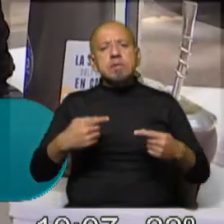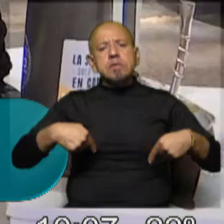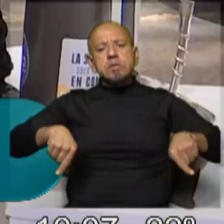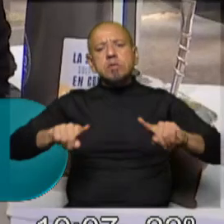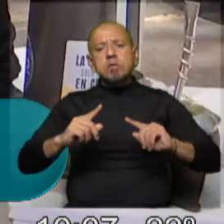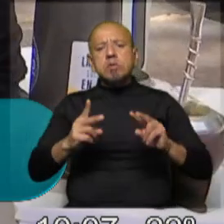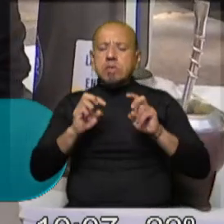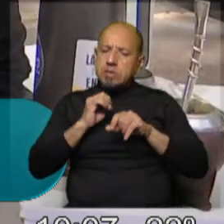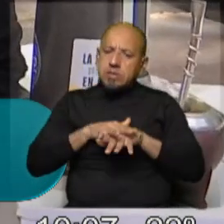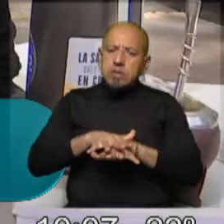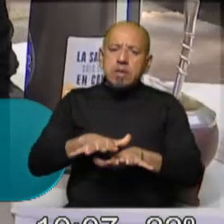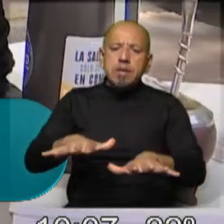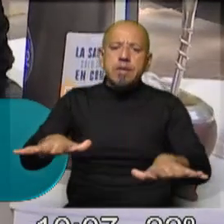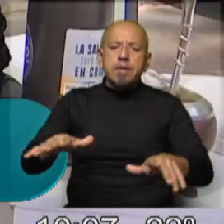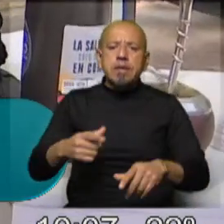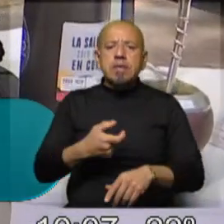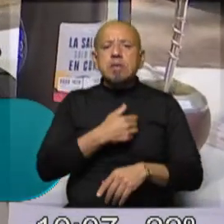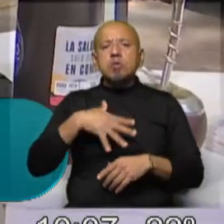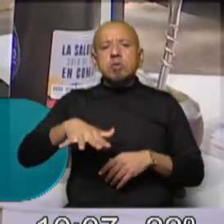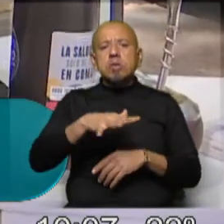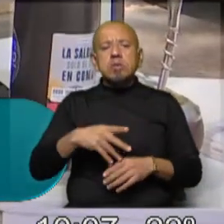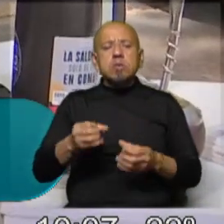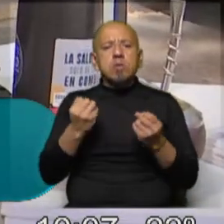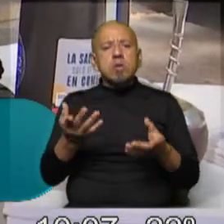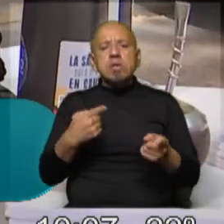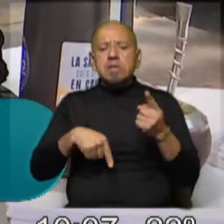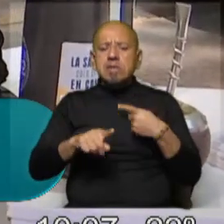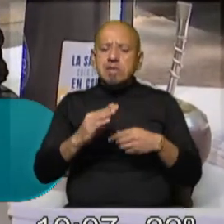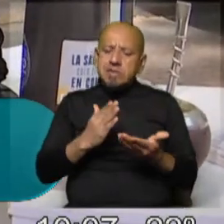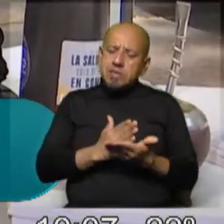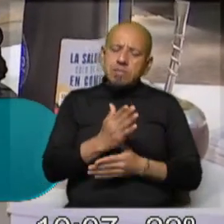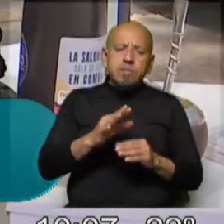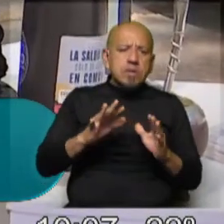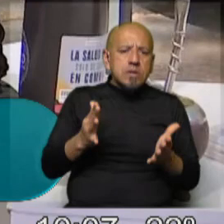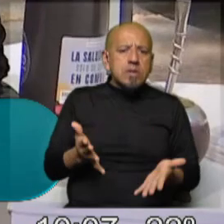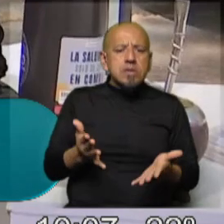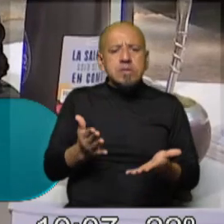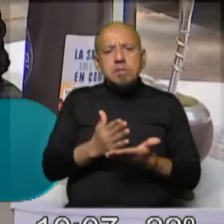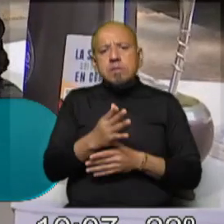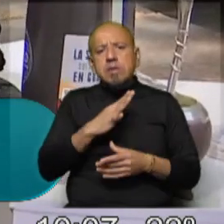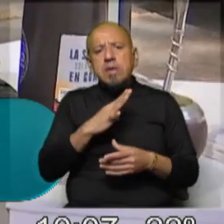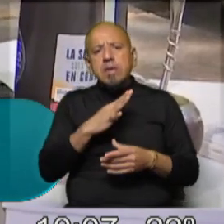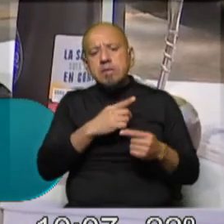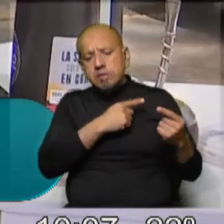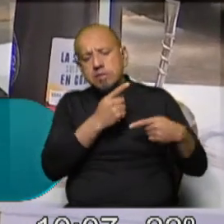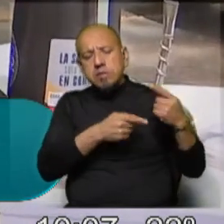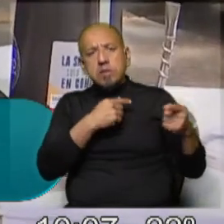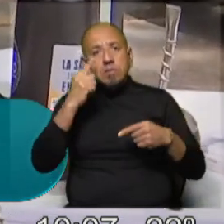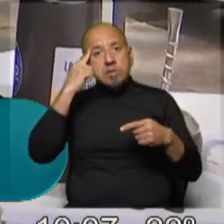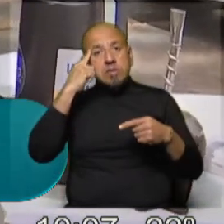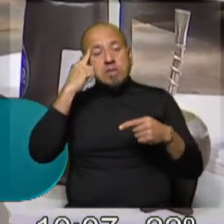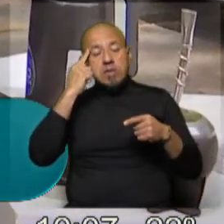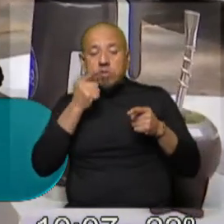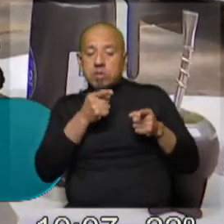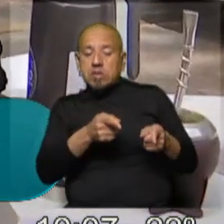cantidad de redes que hay en la sociedad. ¿Por qué siempre está como direccionado? ¿Por qué quizás hay generaciones que crecimos pensando en que era